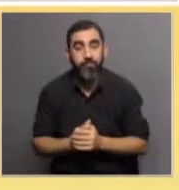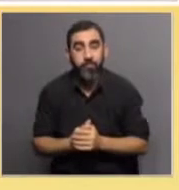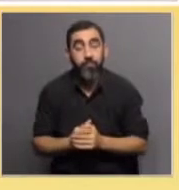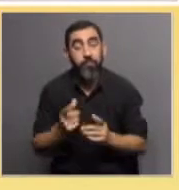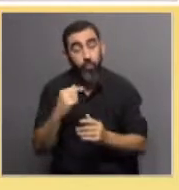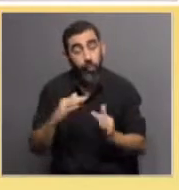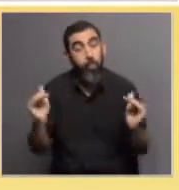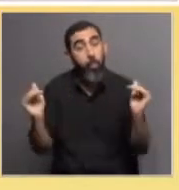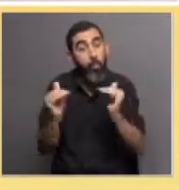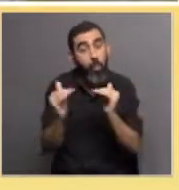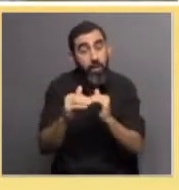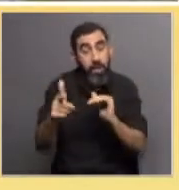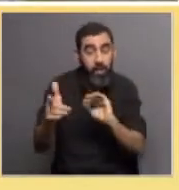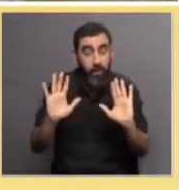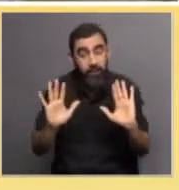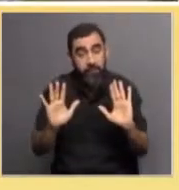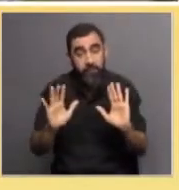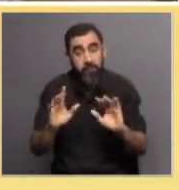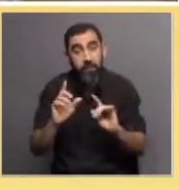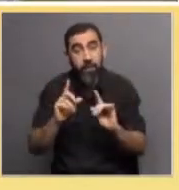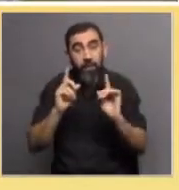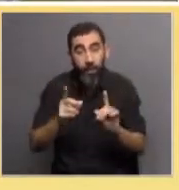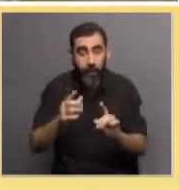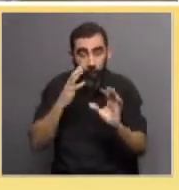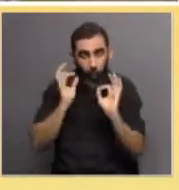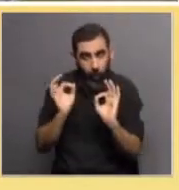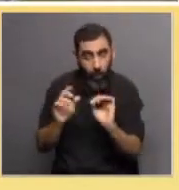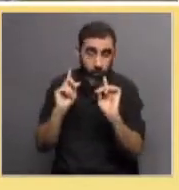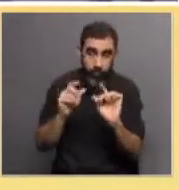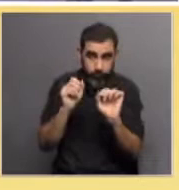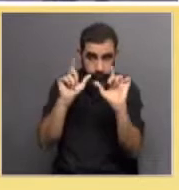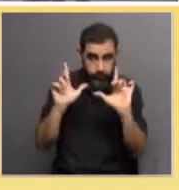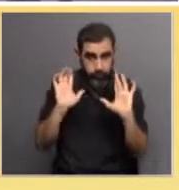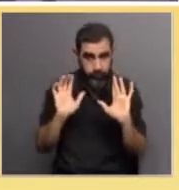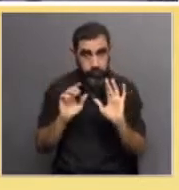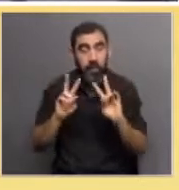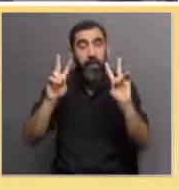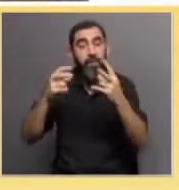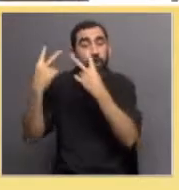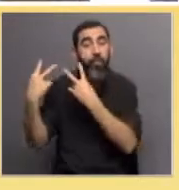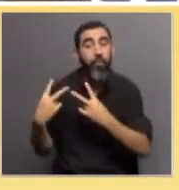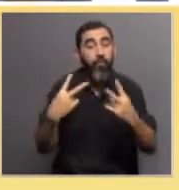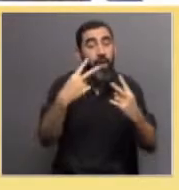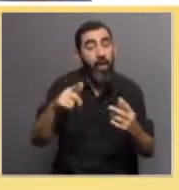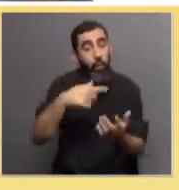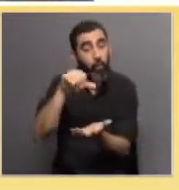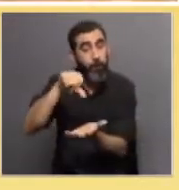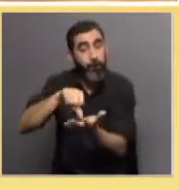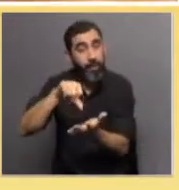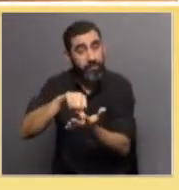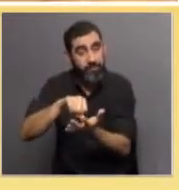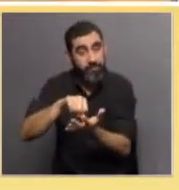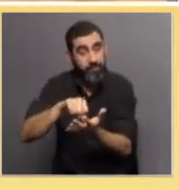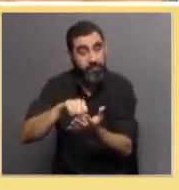algo que hay que igual prestar la atención. Sobre los viajes al exterior, sobre todo se